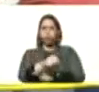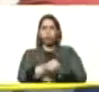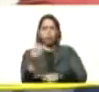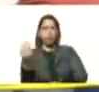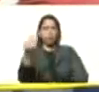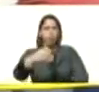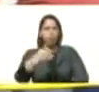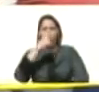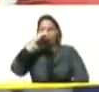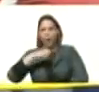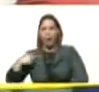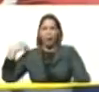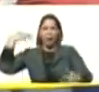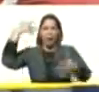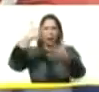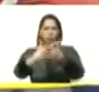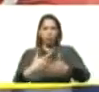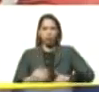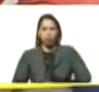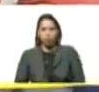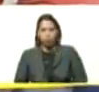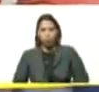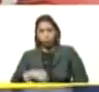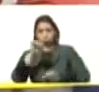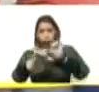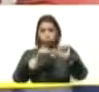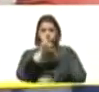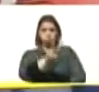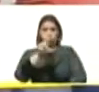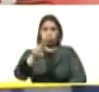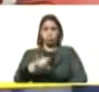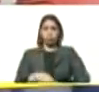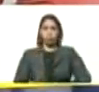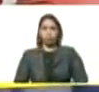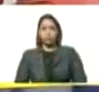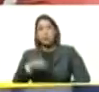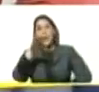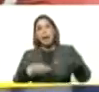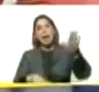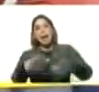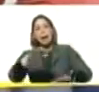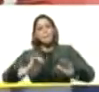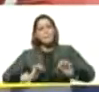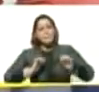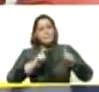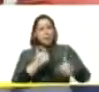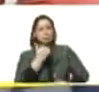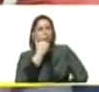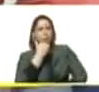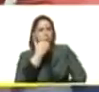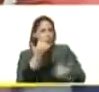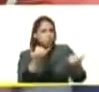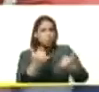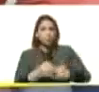años de aquí en adelante, en este siglo XXI, que aún apenas empieza.